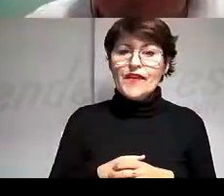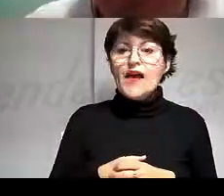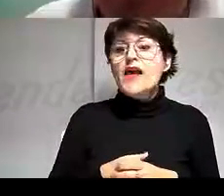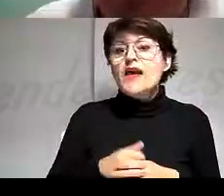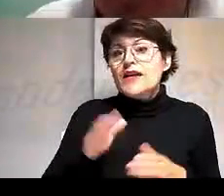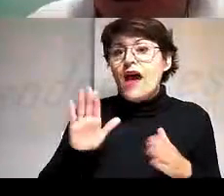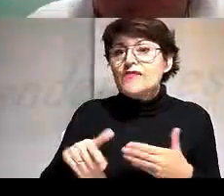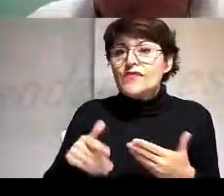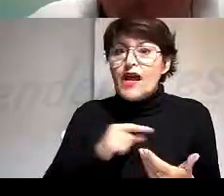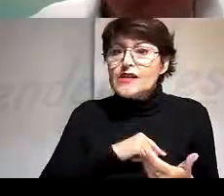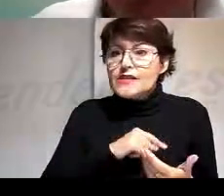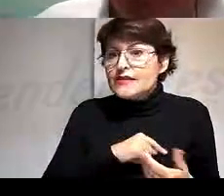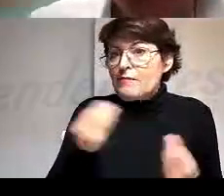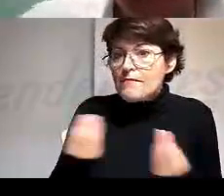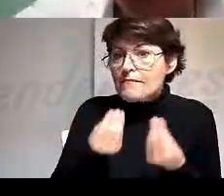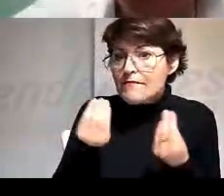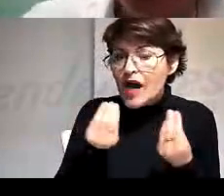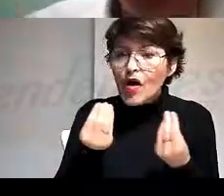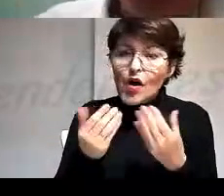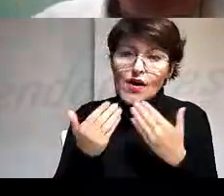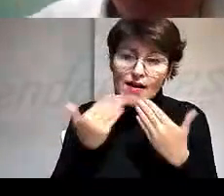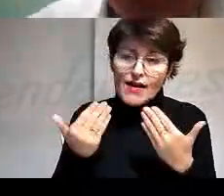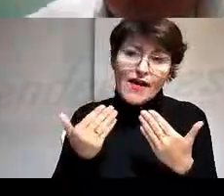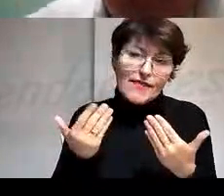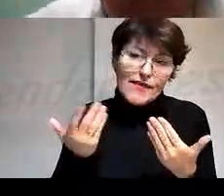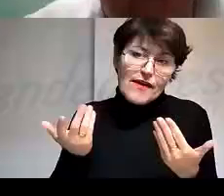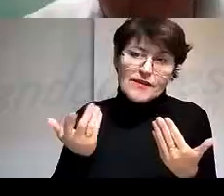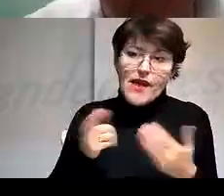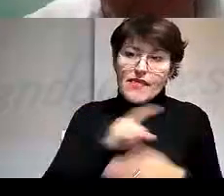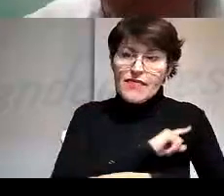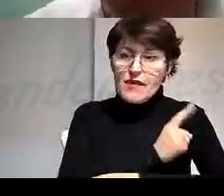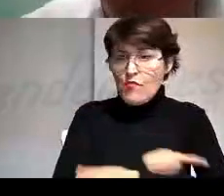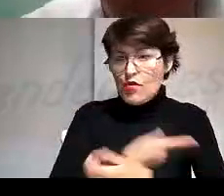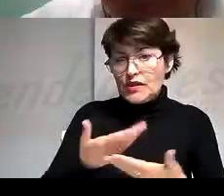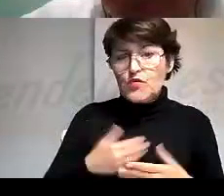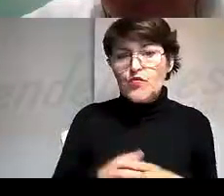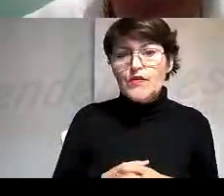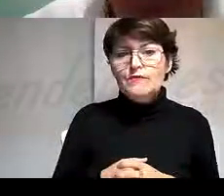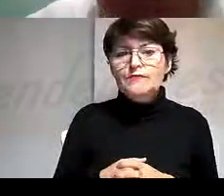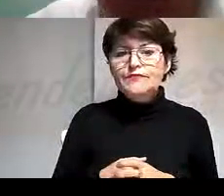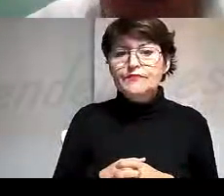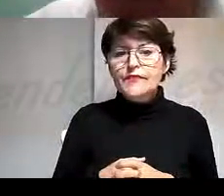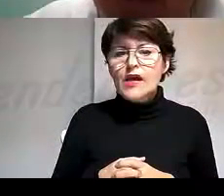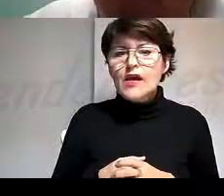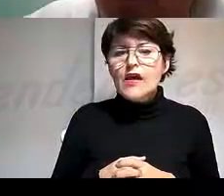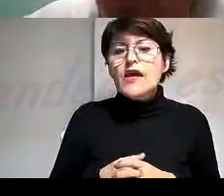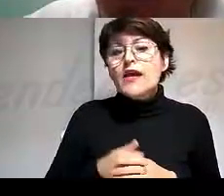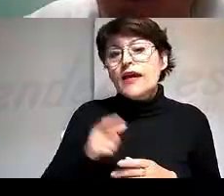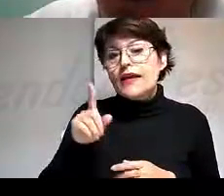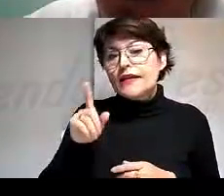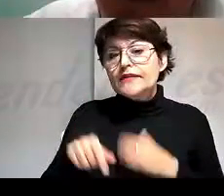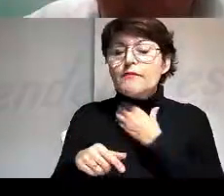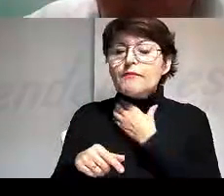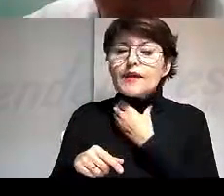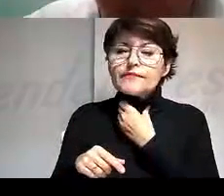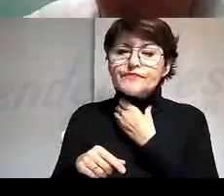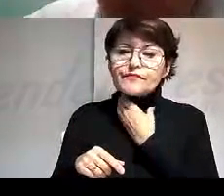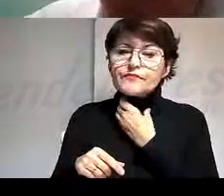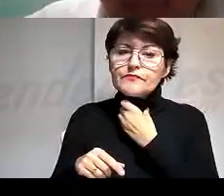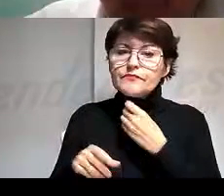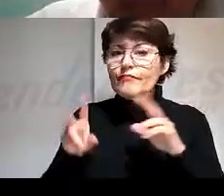sintiendo mejor, ¿no? Acercándote más al prototipo de lo que quieres ser. Y la gestión del estrés lo comentábamos